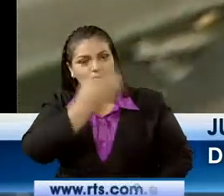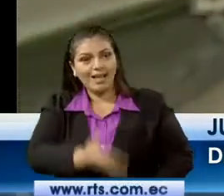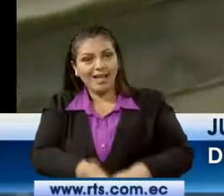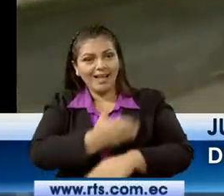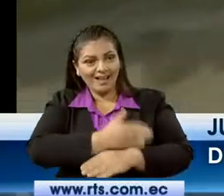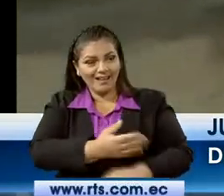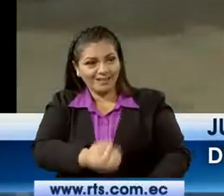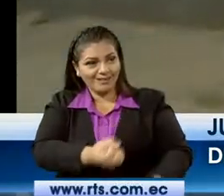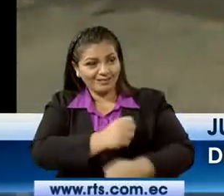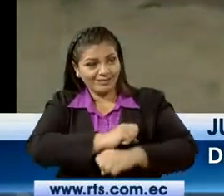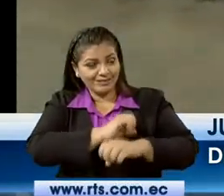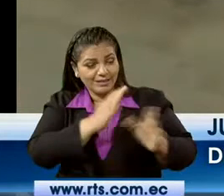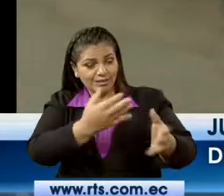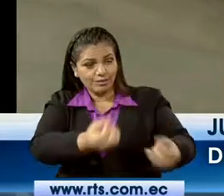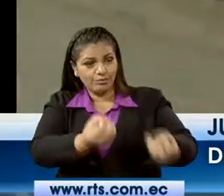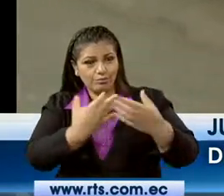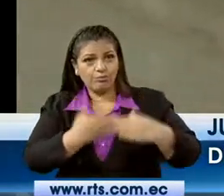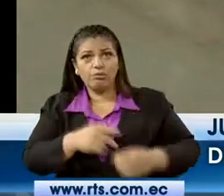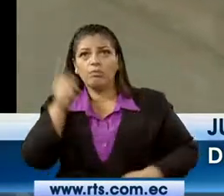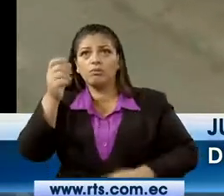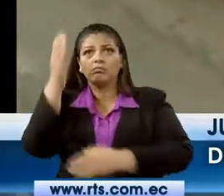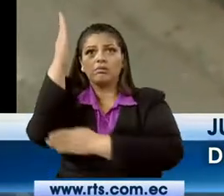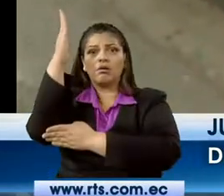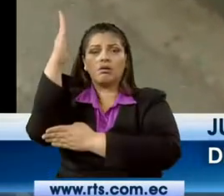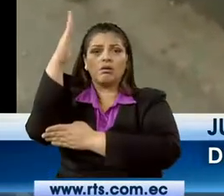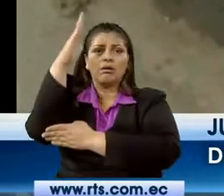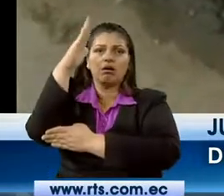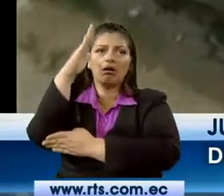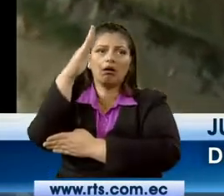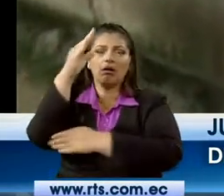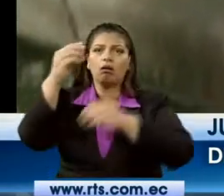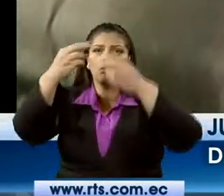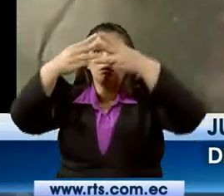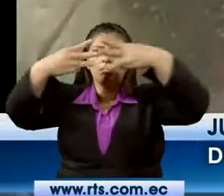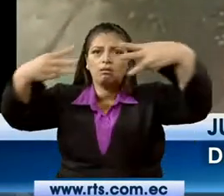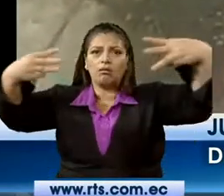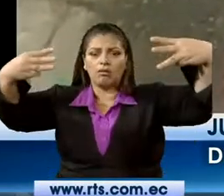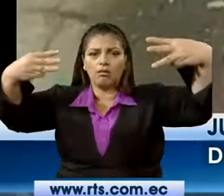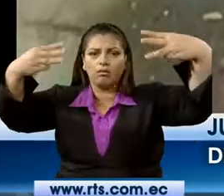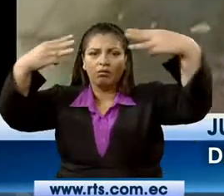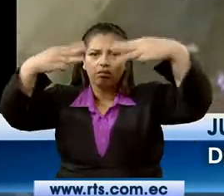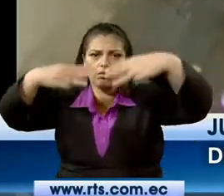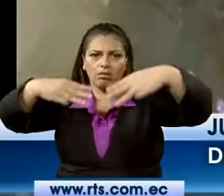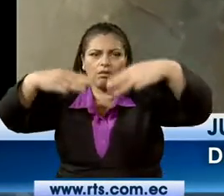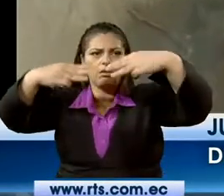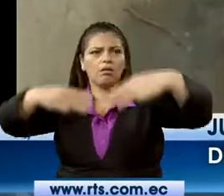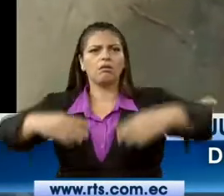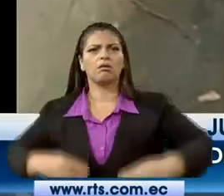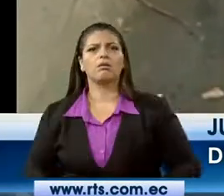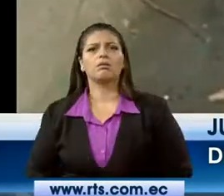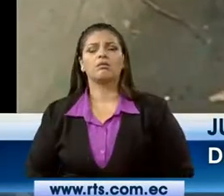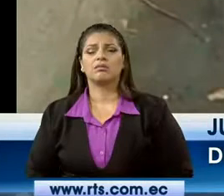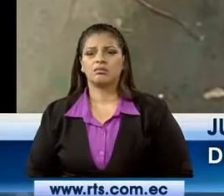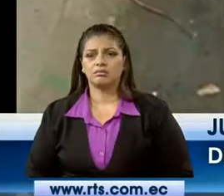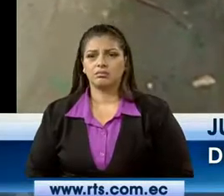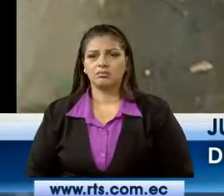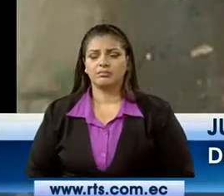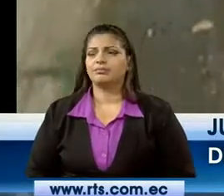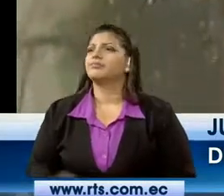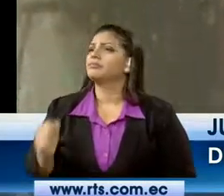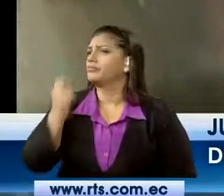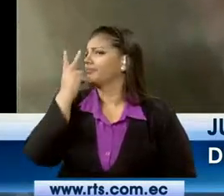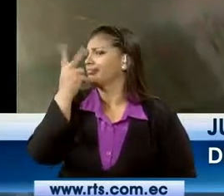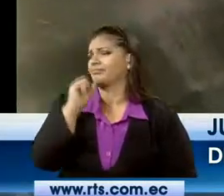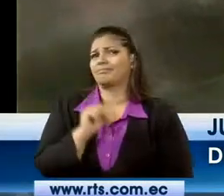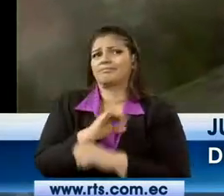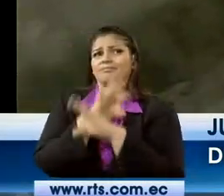nos estaba diciendo que los cables de alta tensión están, por donde pasa la electricidad, están bajos, ¿no? Están bajos, sí. Mire ese poste cómo está, ¿ve? Mire el poste cómo